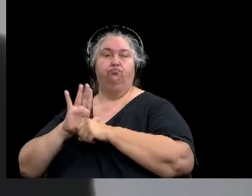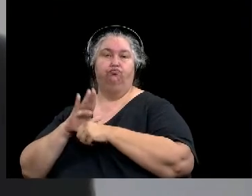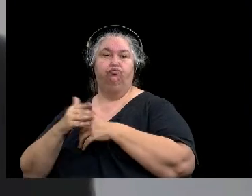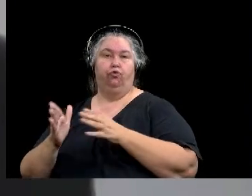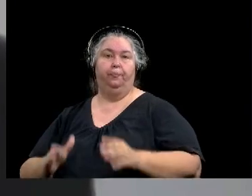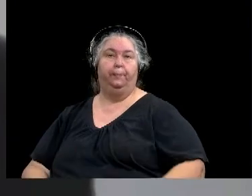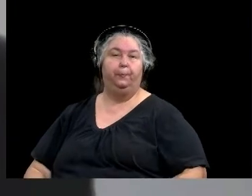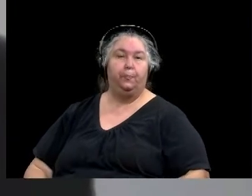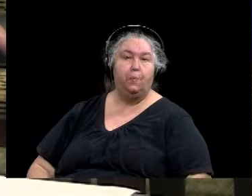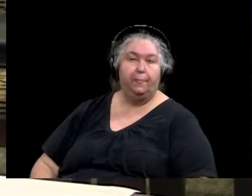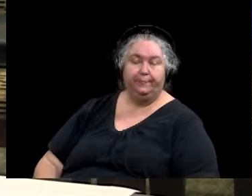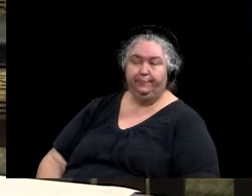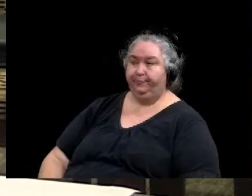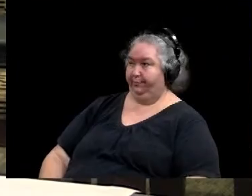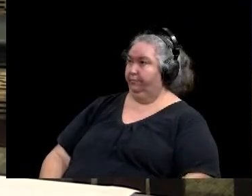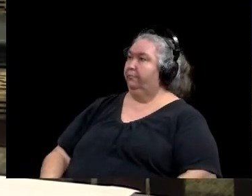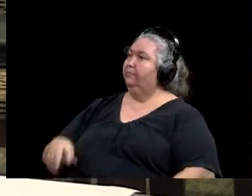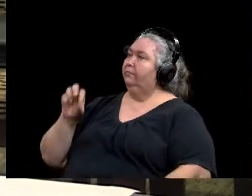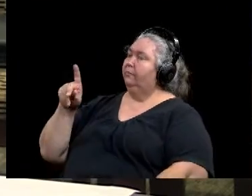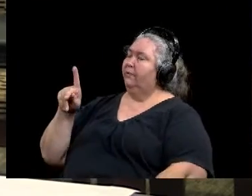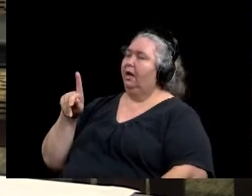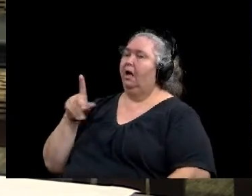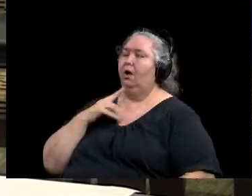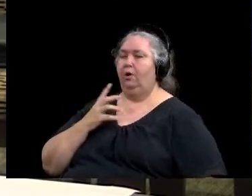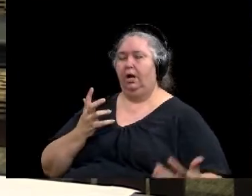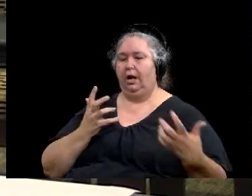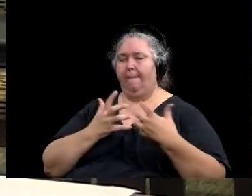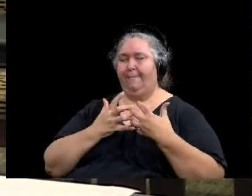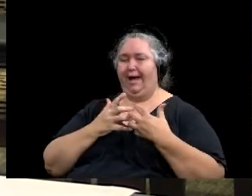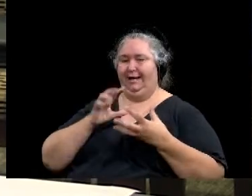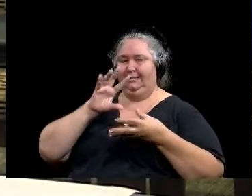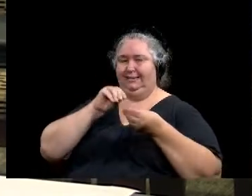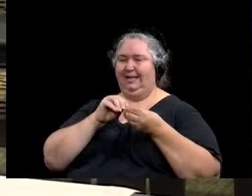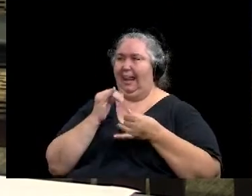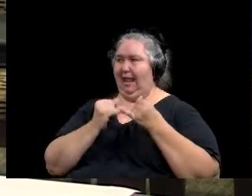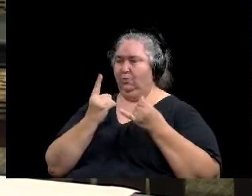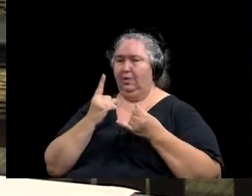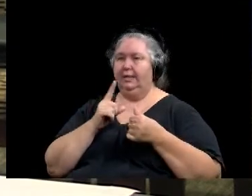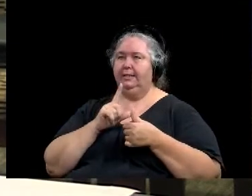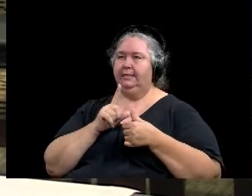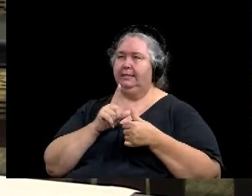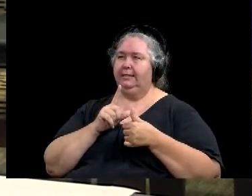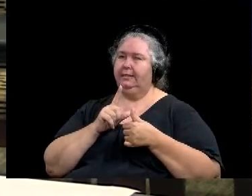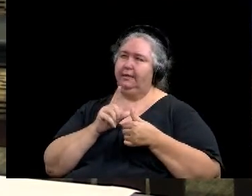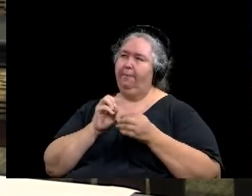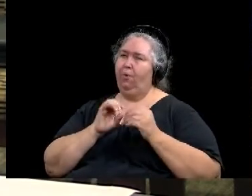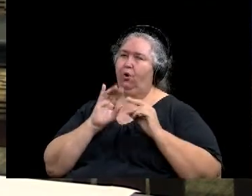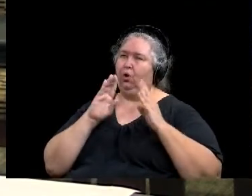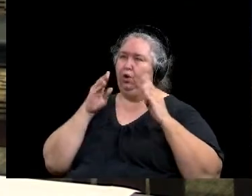de agarrar nuevos pacientes de otros lados o no y la última